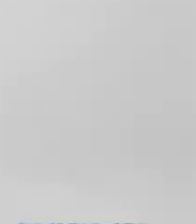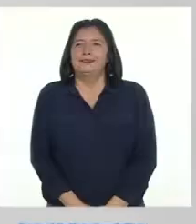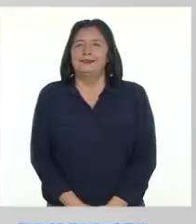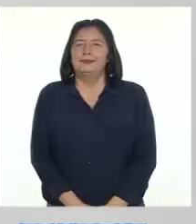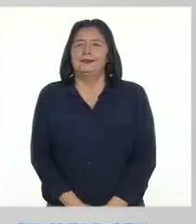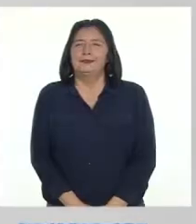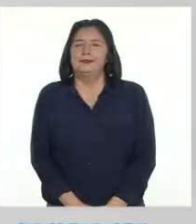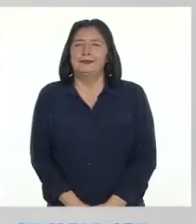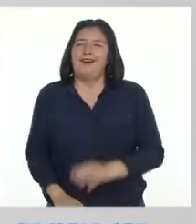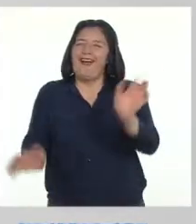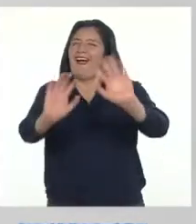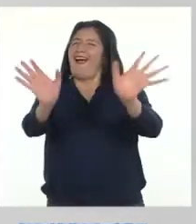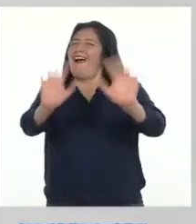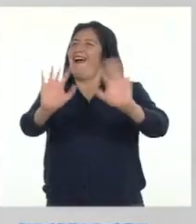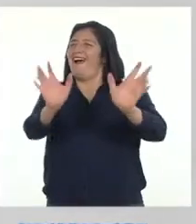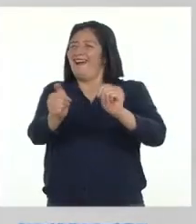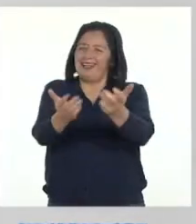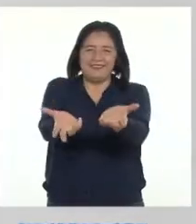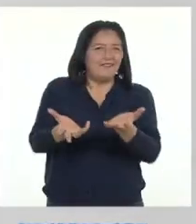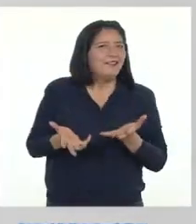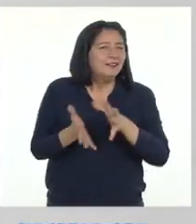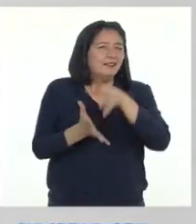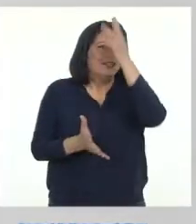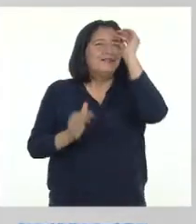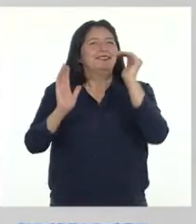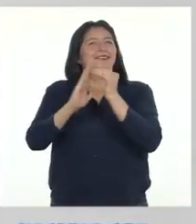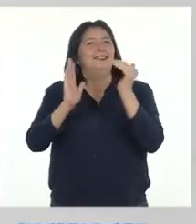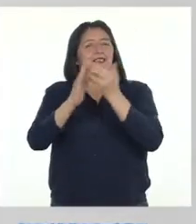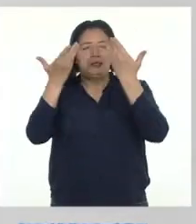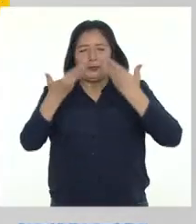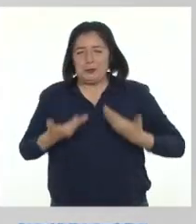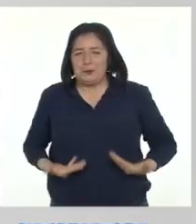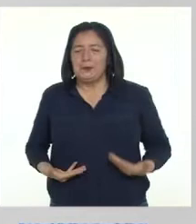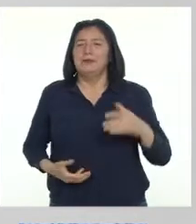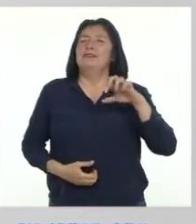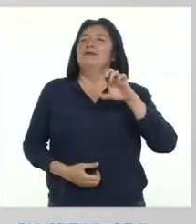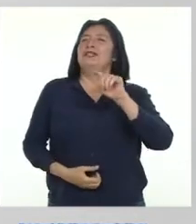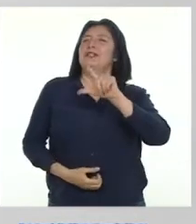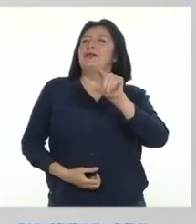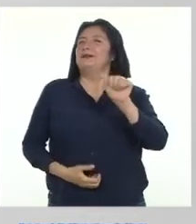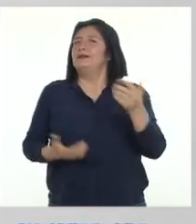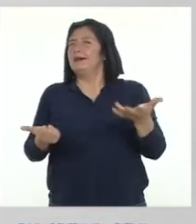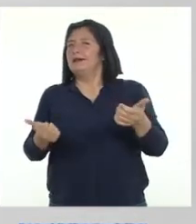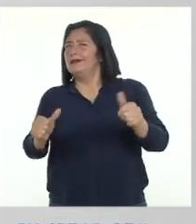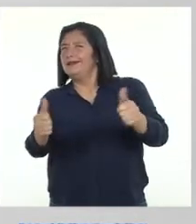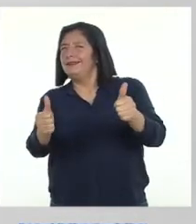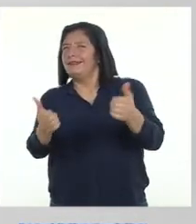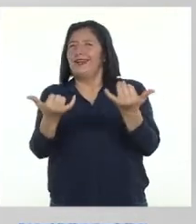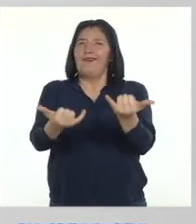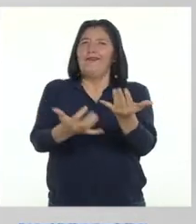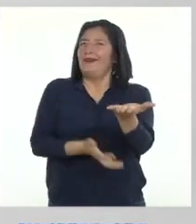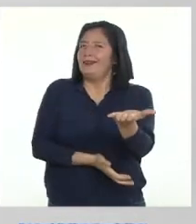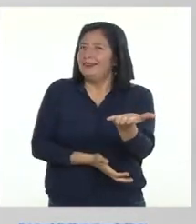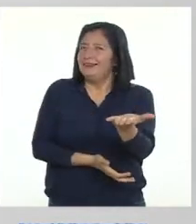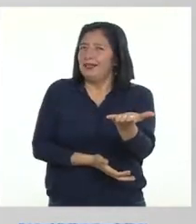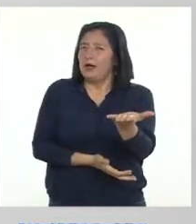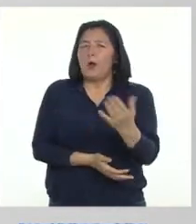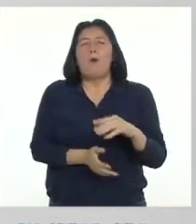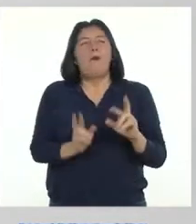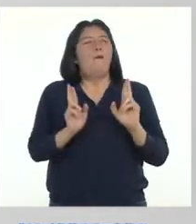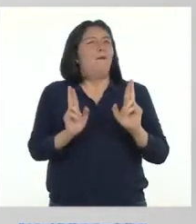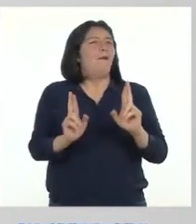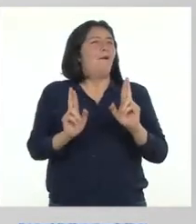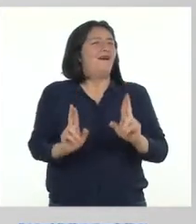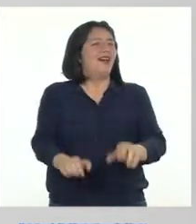Hola, hola, bienvenidas y bienvenidos a Aprendo en Casa. Mi nombre es Paola Moreno. ¿Cómo están el día de hoy?